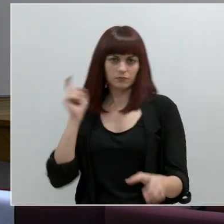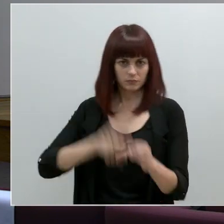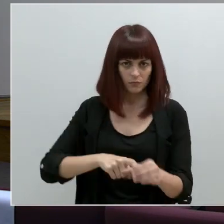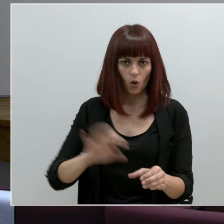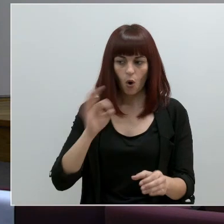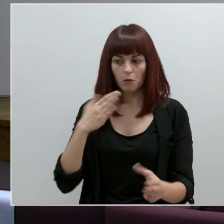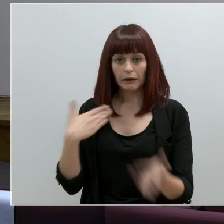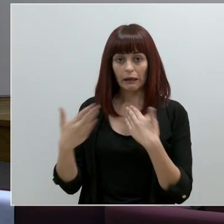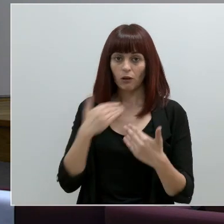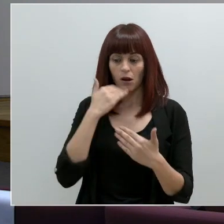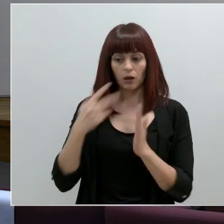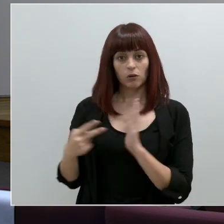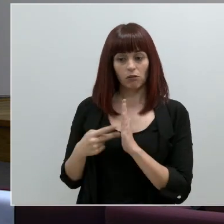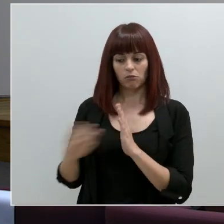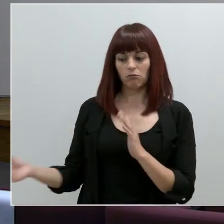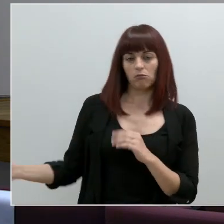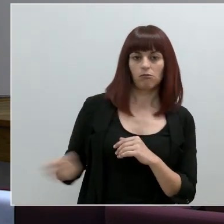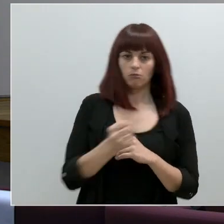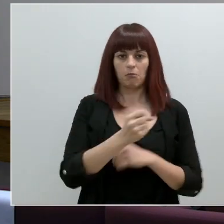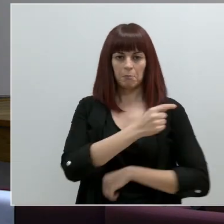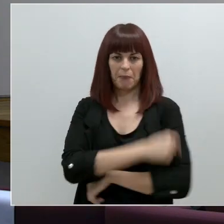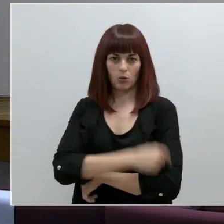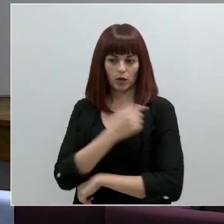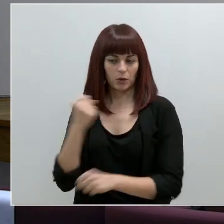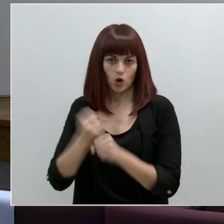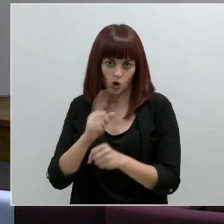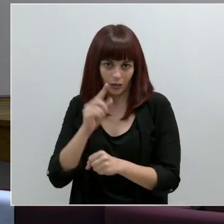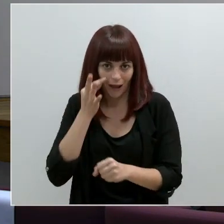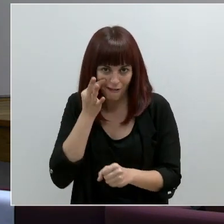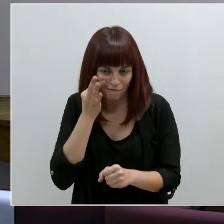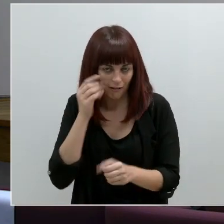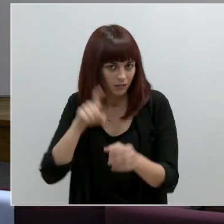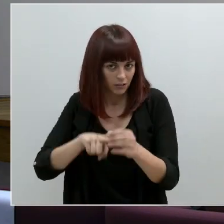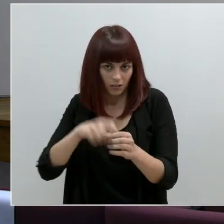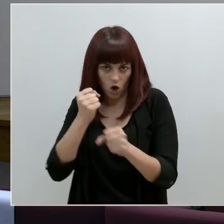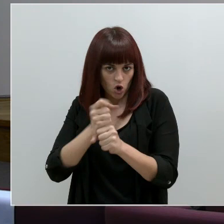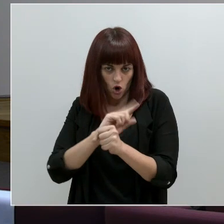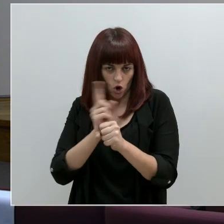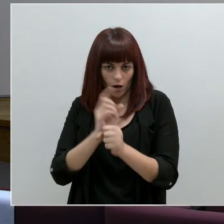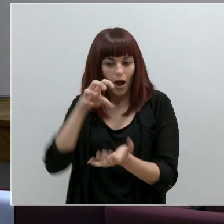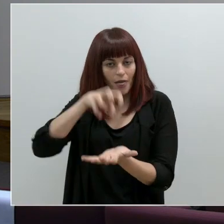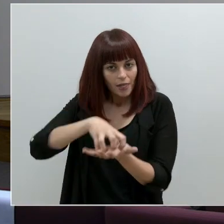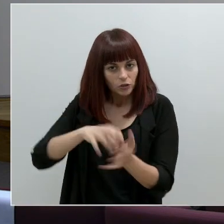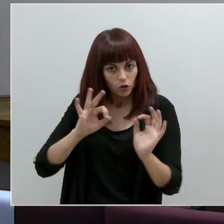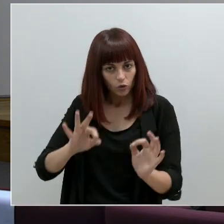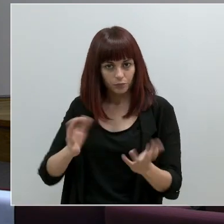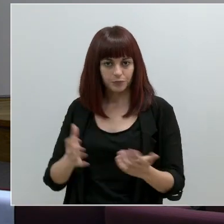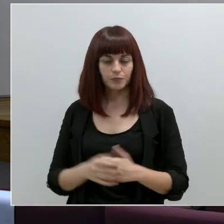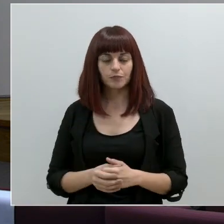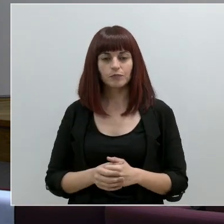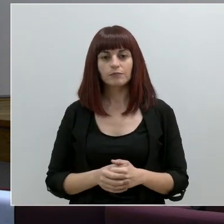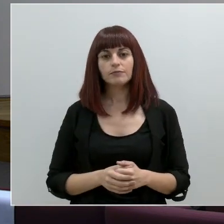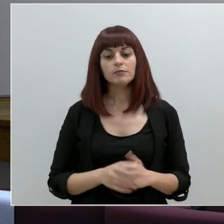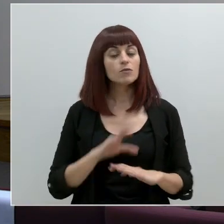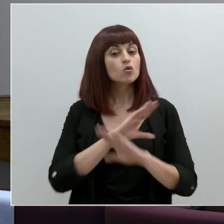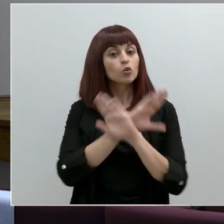tipo de relación con esa empresa, pero que no trabaja físicamente en el centro sanitario? Y